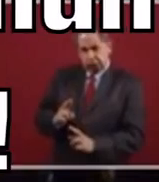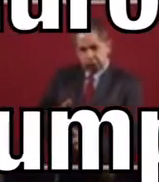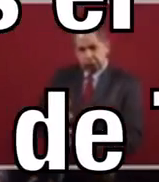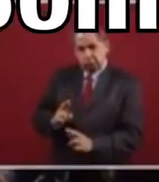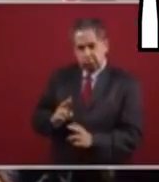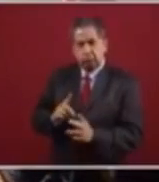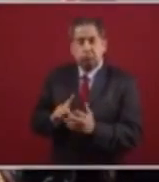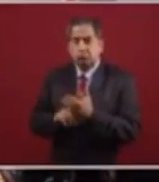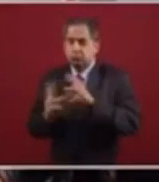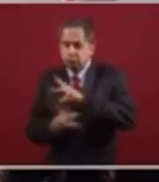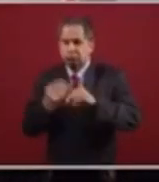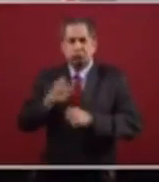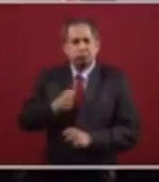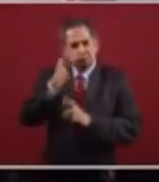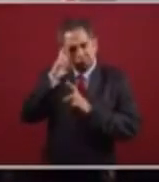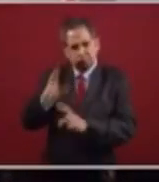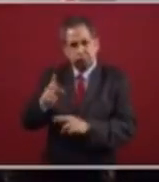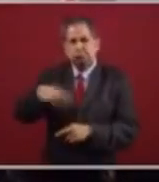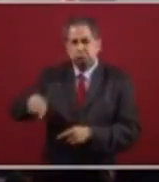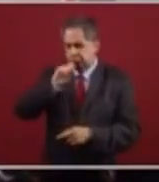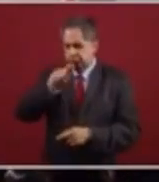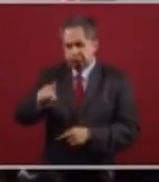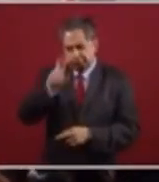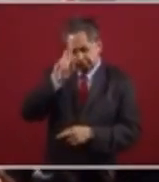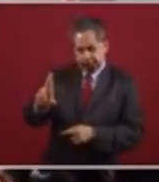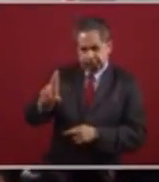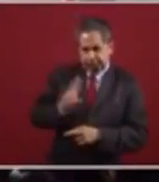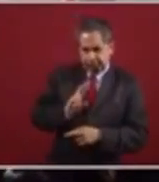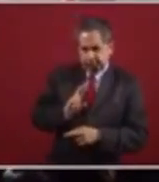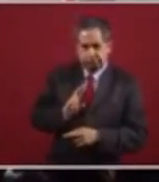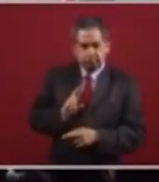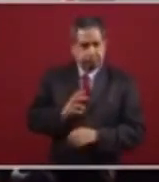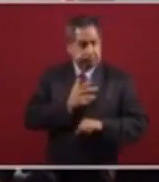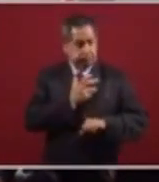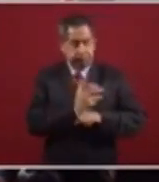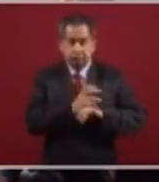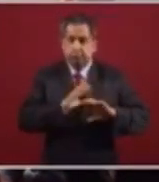el respeto a sí mismos eeuu